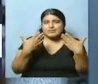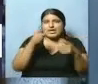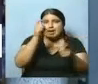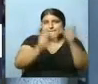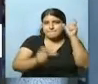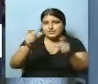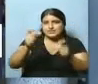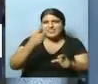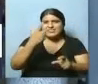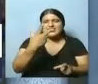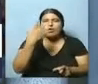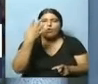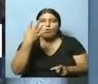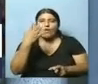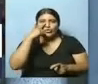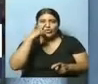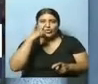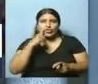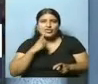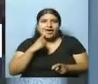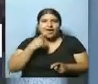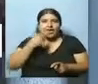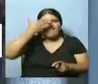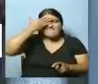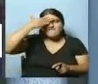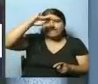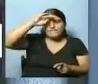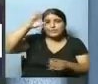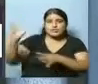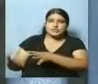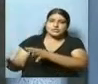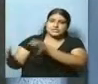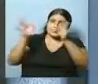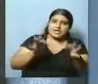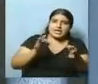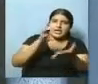3-4 días de síntomas, recién se acerquen acá a los centros de testeo que recién les había mencionado.